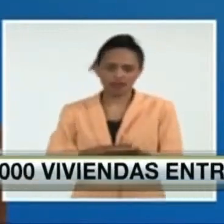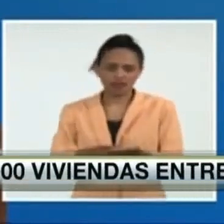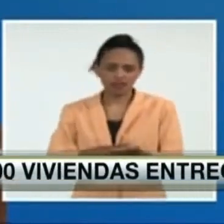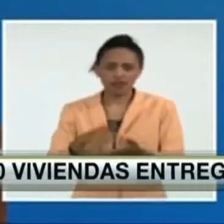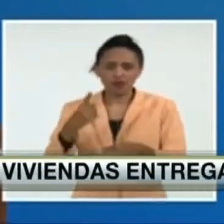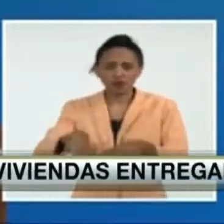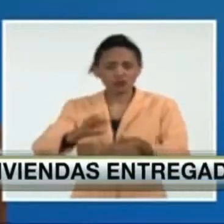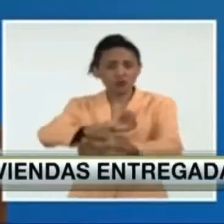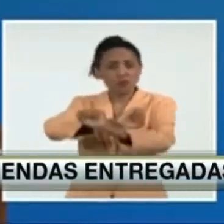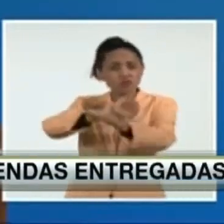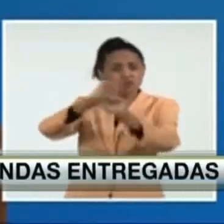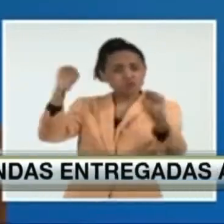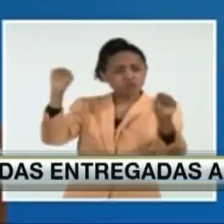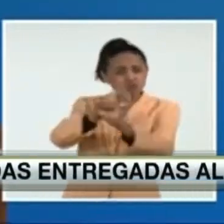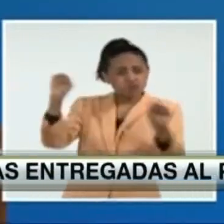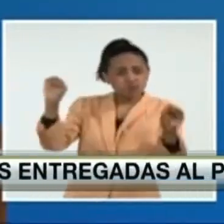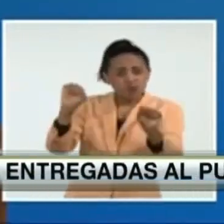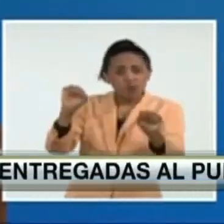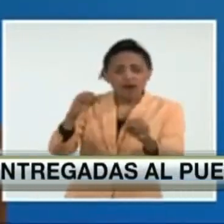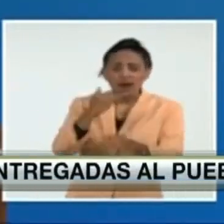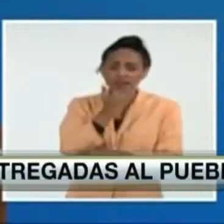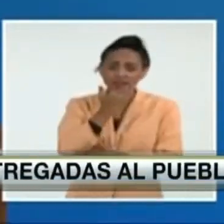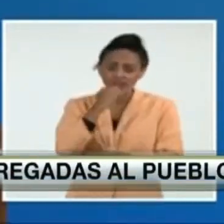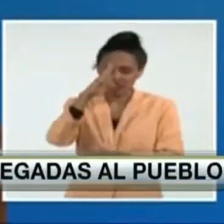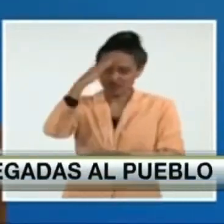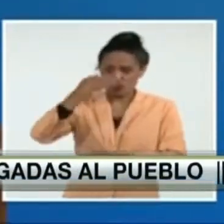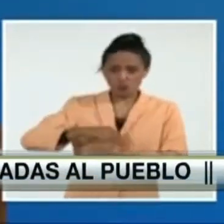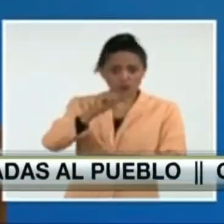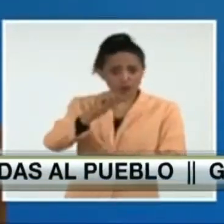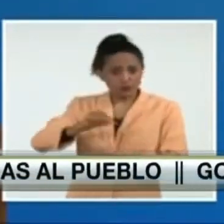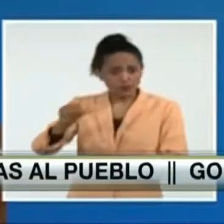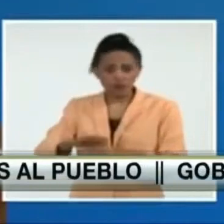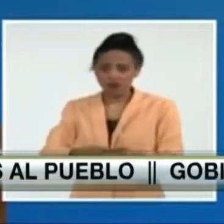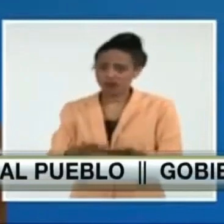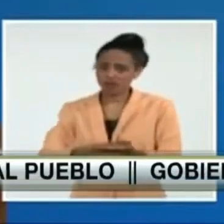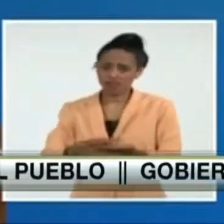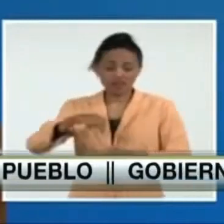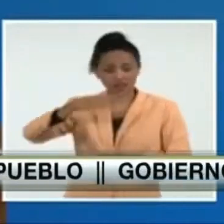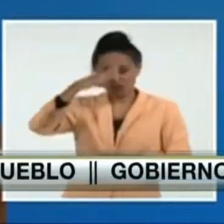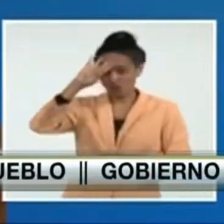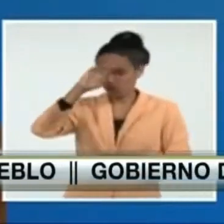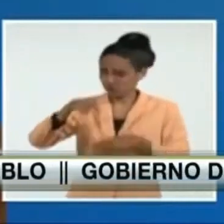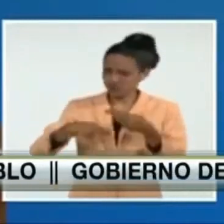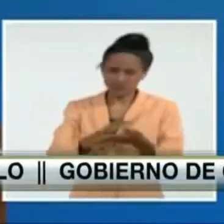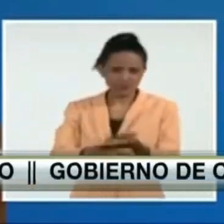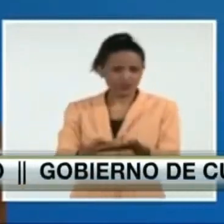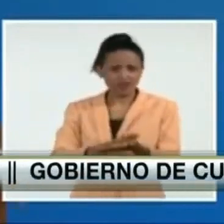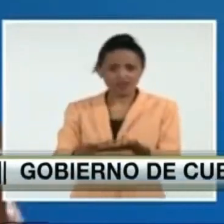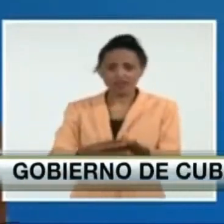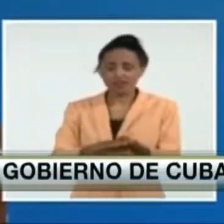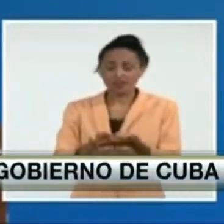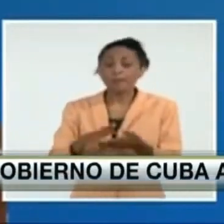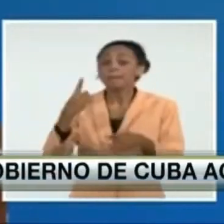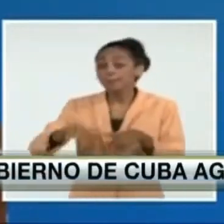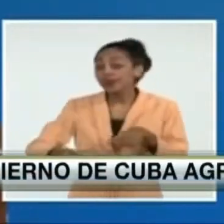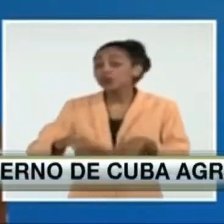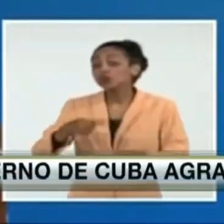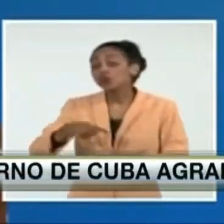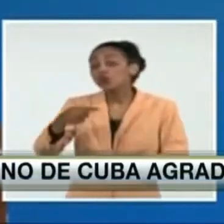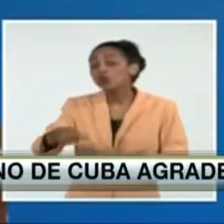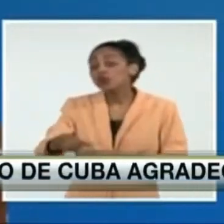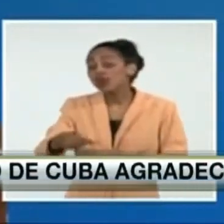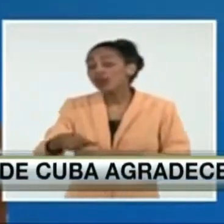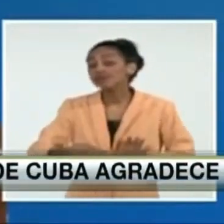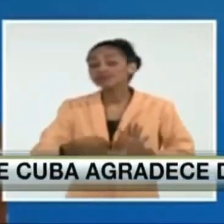bombas tóxicas. No es Cuba ese país. Todos los días ocurre, sin